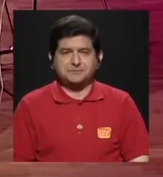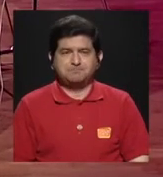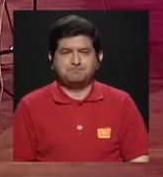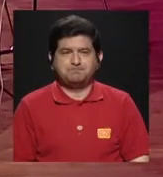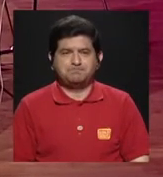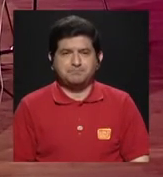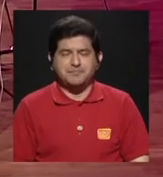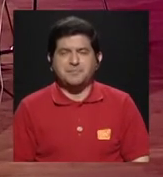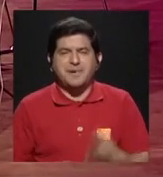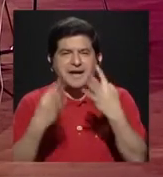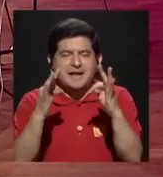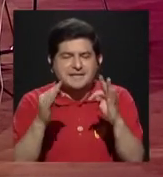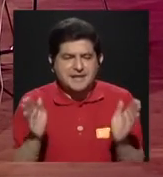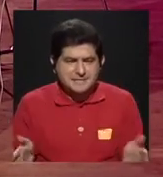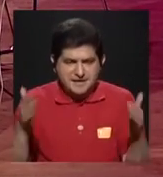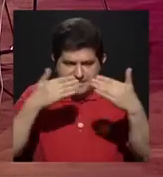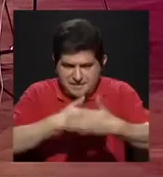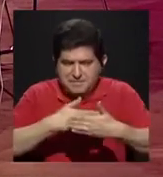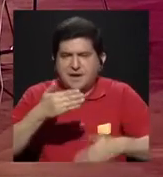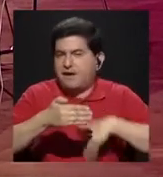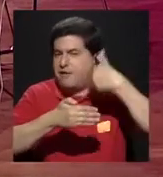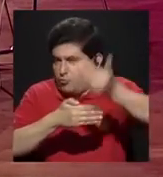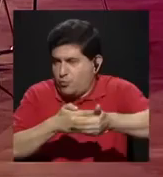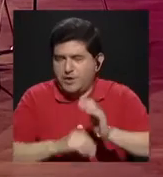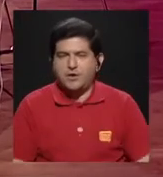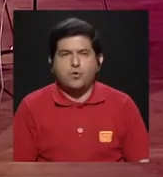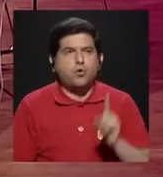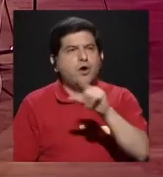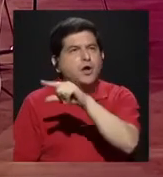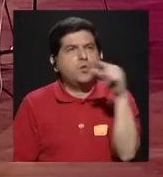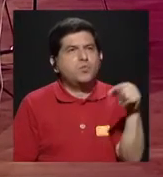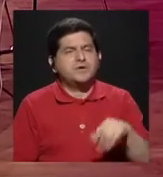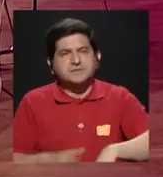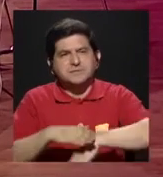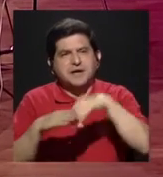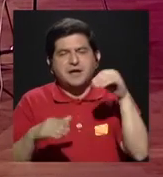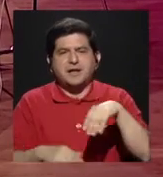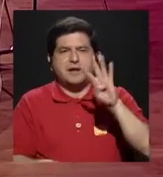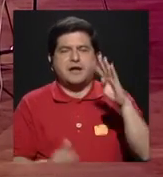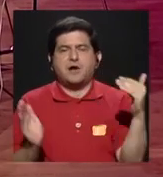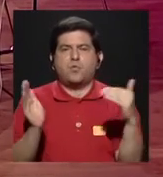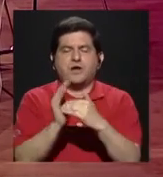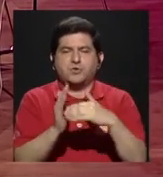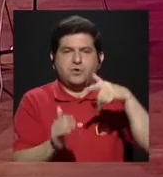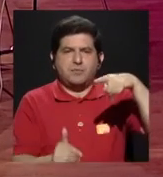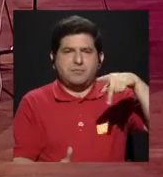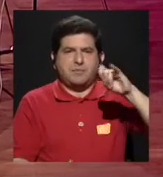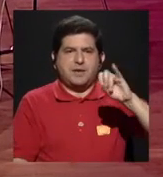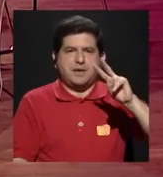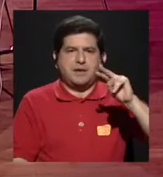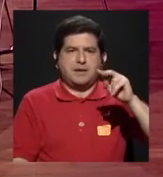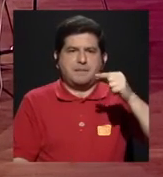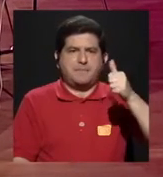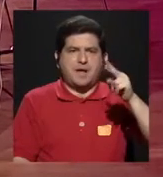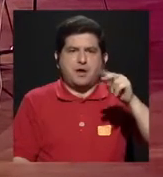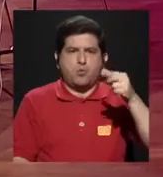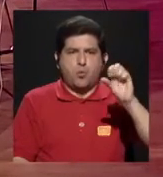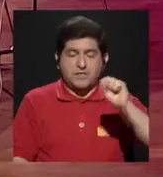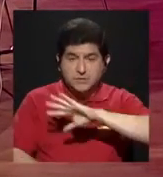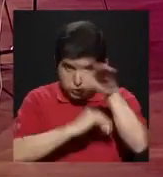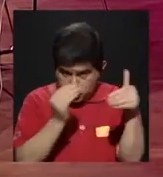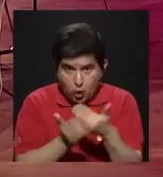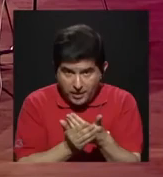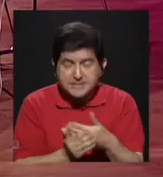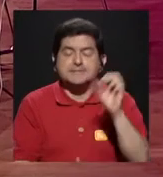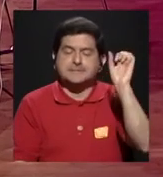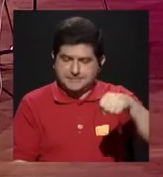Aproximadamente. Como para empezar a empacar y enlatar. Y... Bueno, por semana se pueden extraer 4.000 piangos, un aproximado. ¿Entre todas?